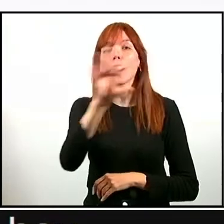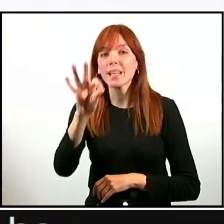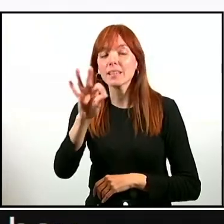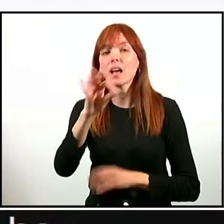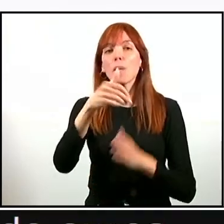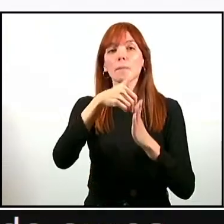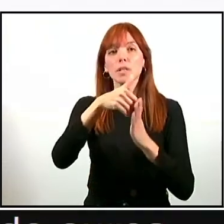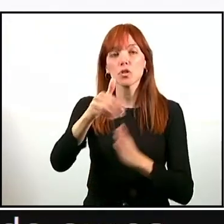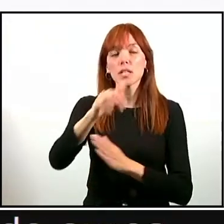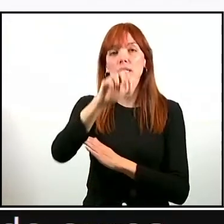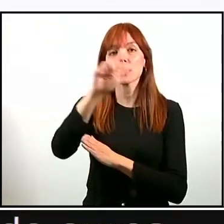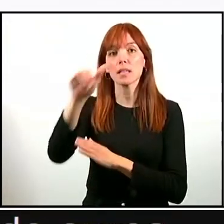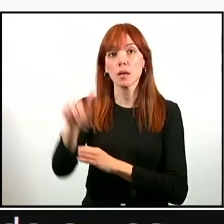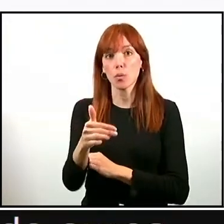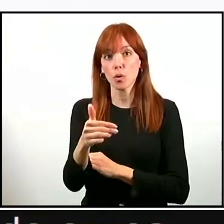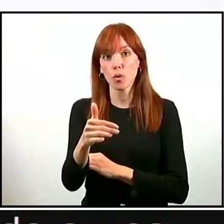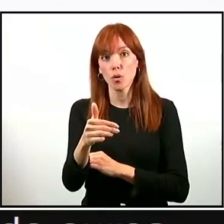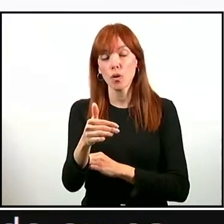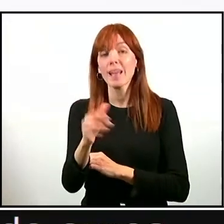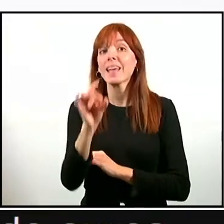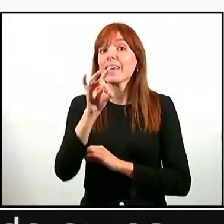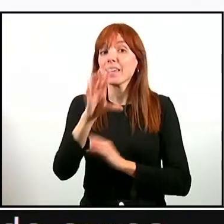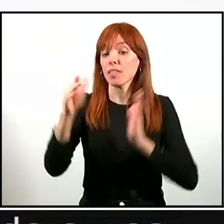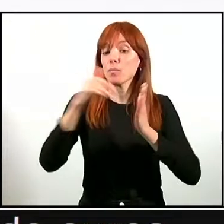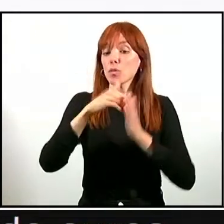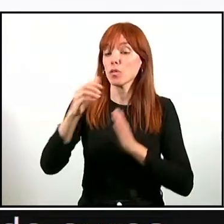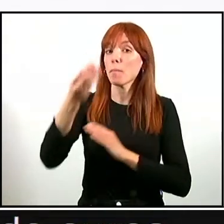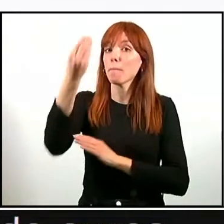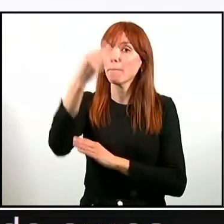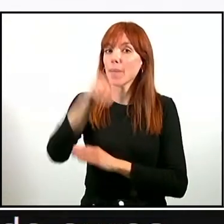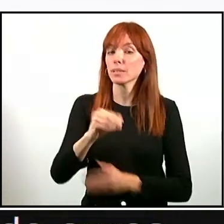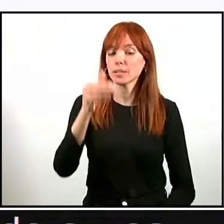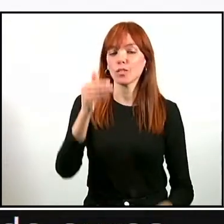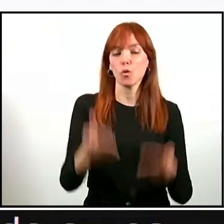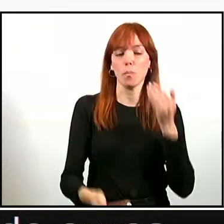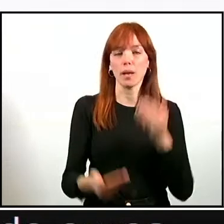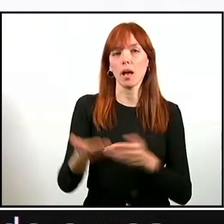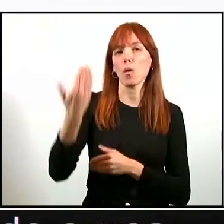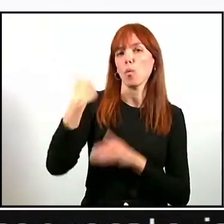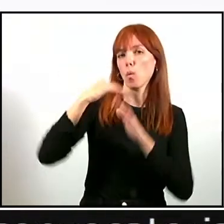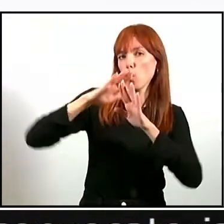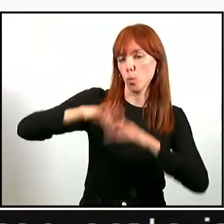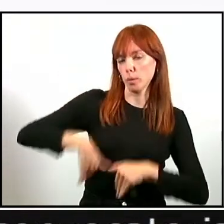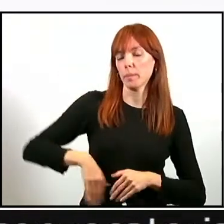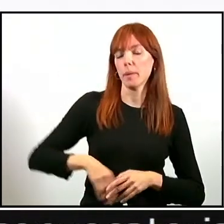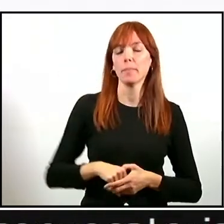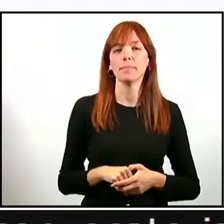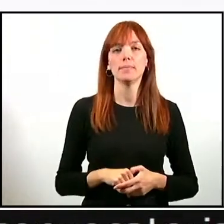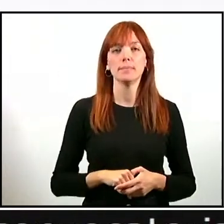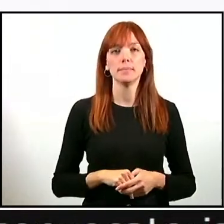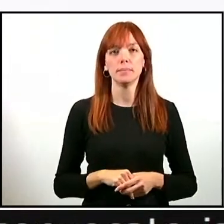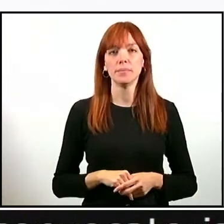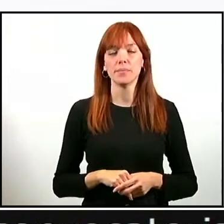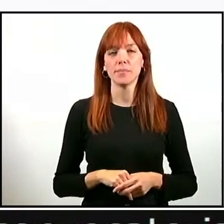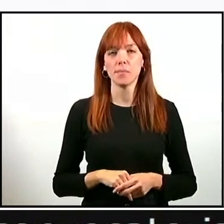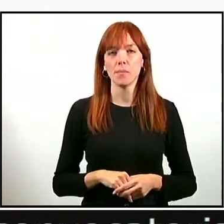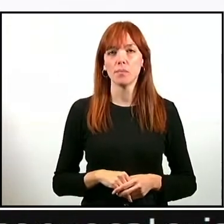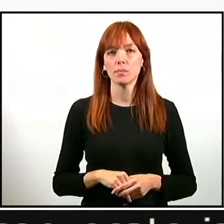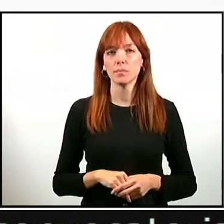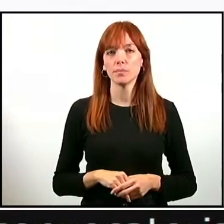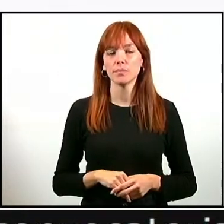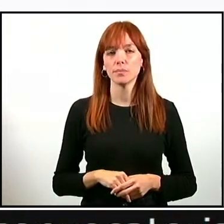15 millones de euros más que la última convocatoria que se hicieron de incentivos agroindustriales. ¿Más